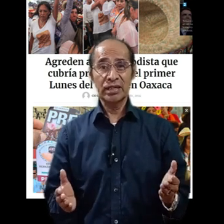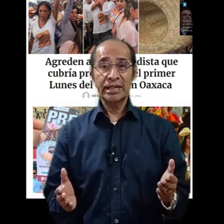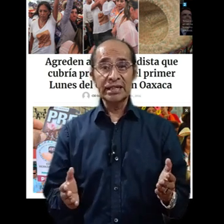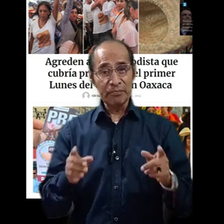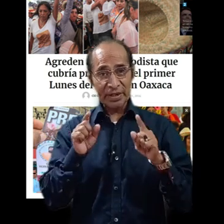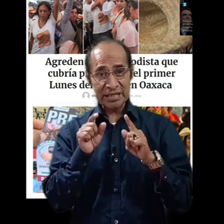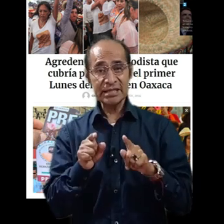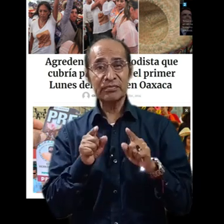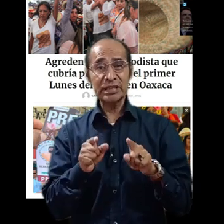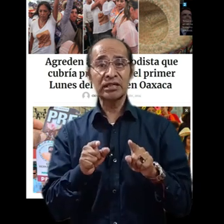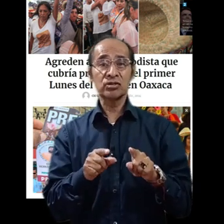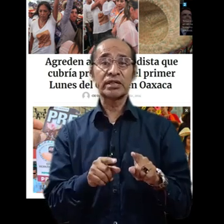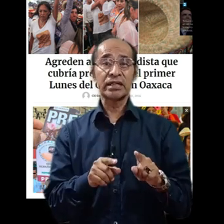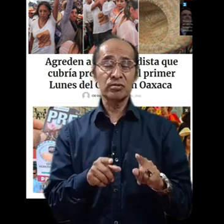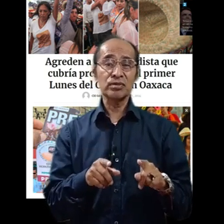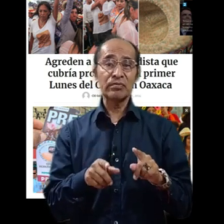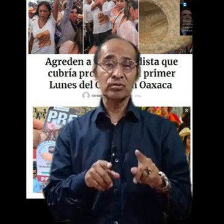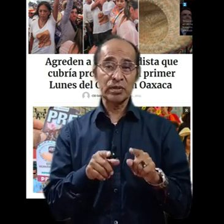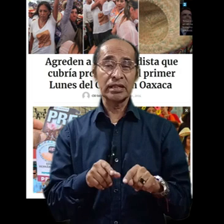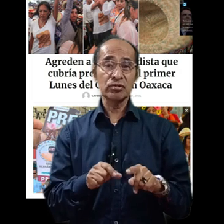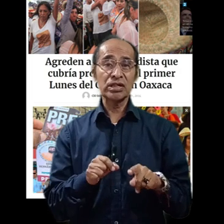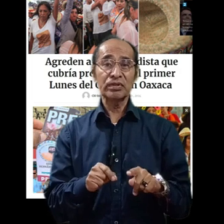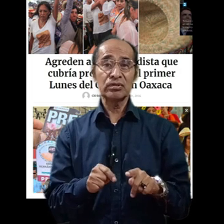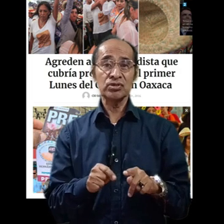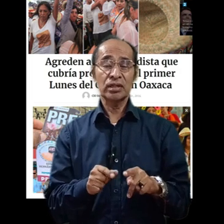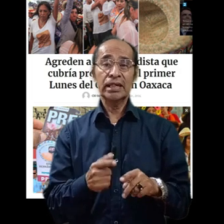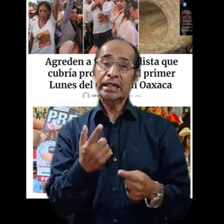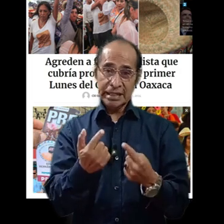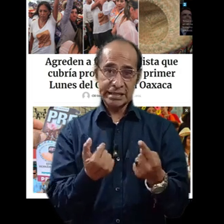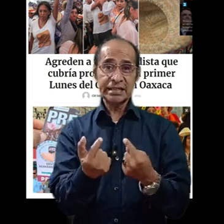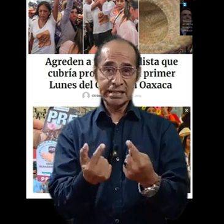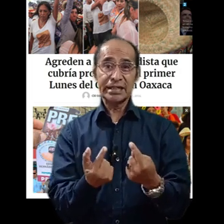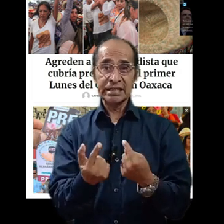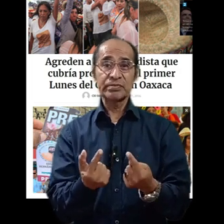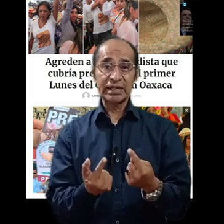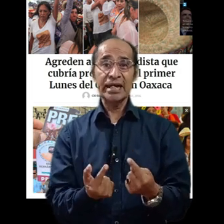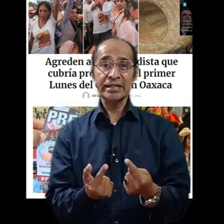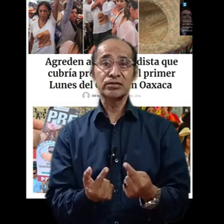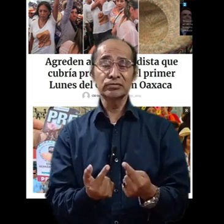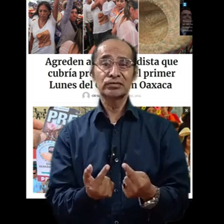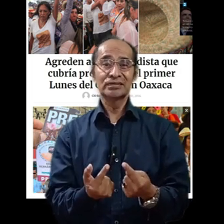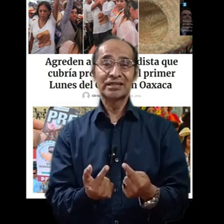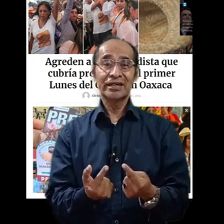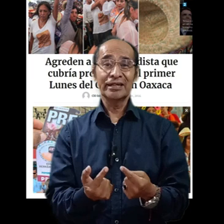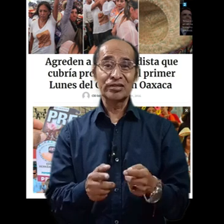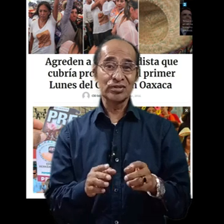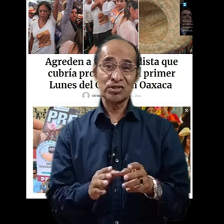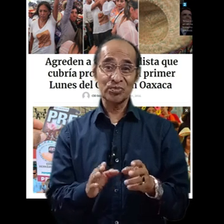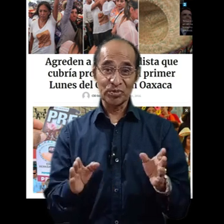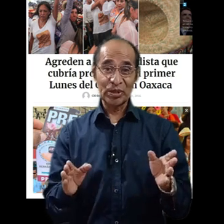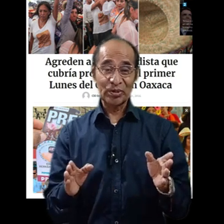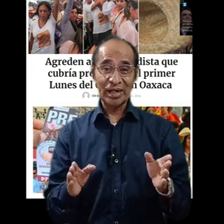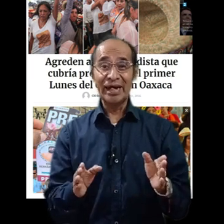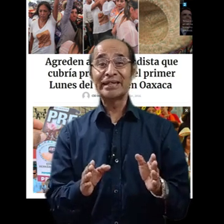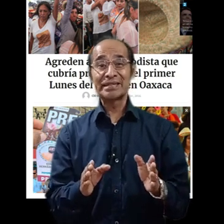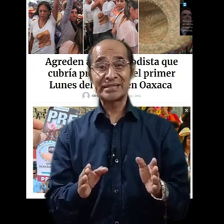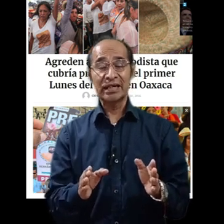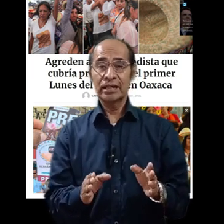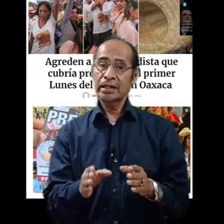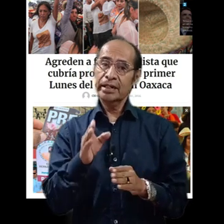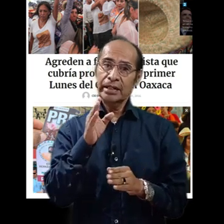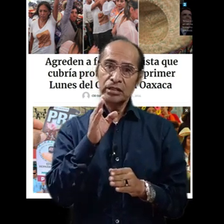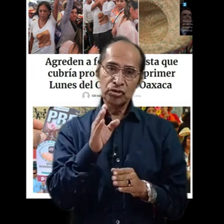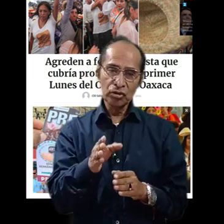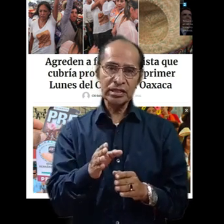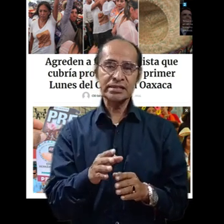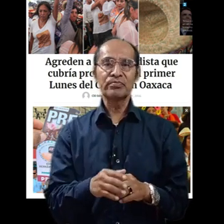amigos y precisamente los verdaderos los verdaderos amigos se dicen las verdades no entonces pues bueno Ahí